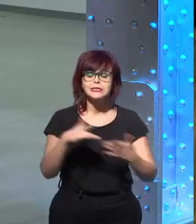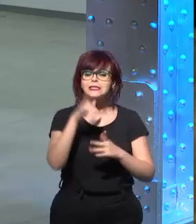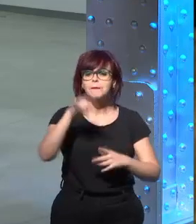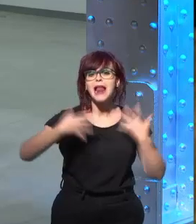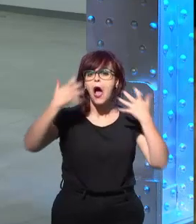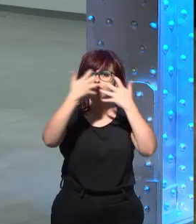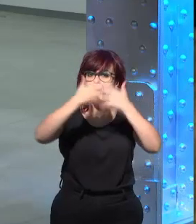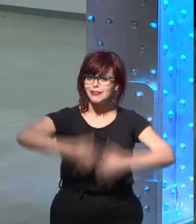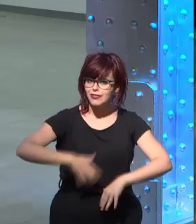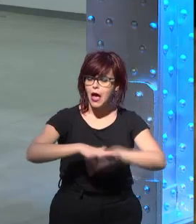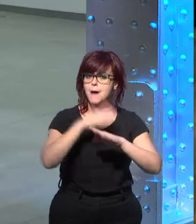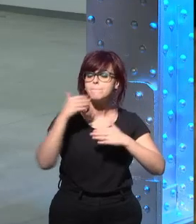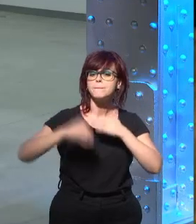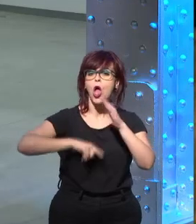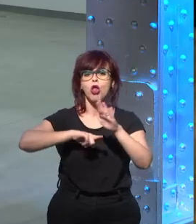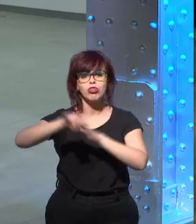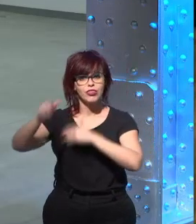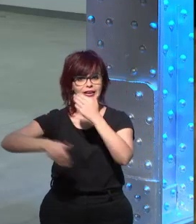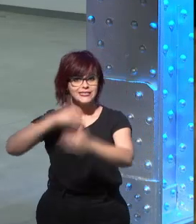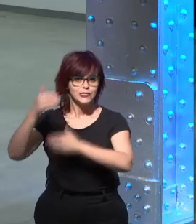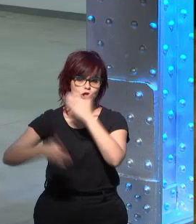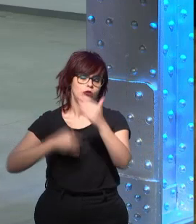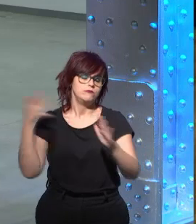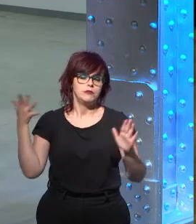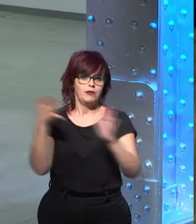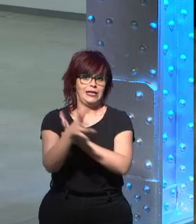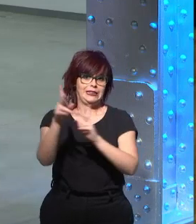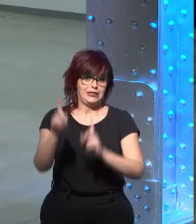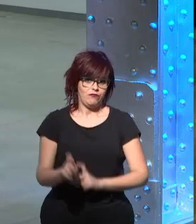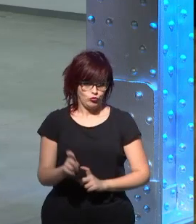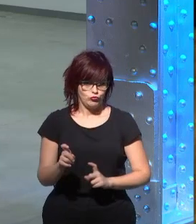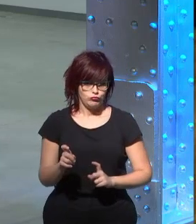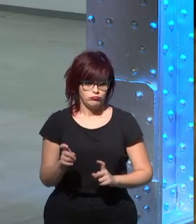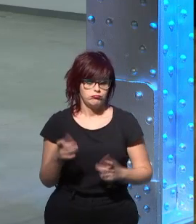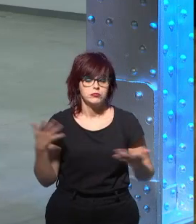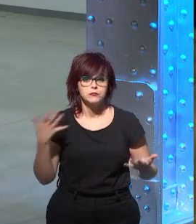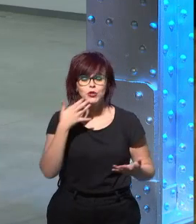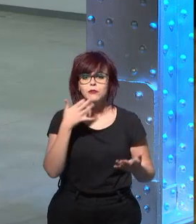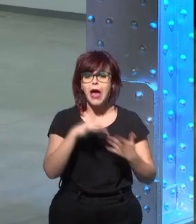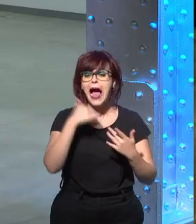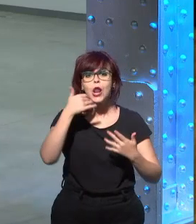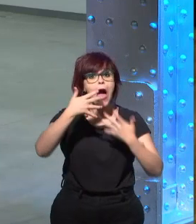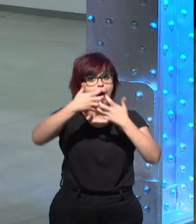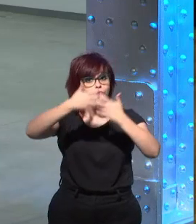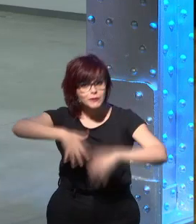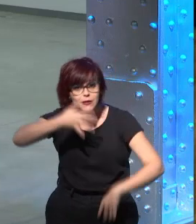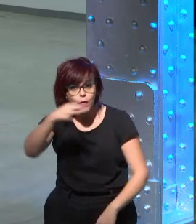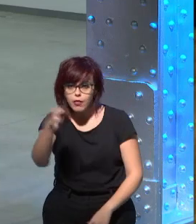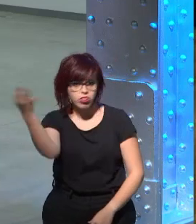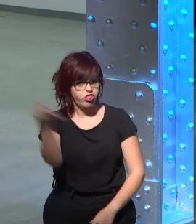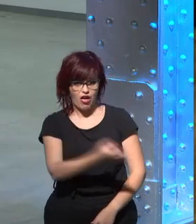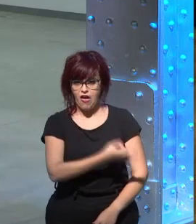Automatiza los procesos repetitivos. Don Julio nos decía que todo lo que sea automatizable se va a